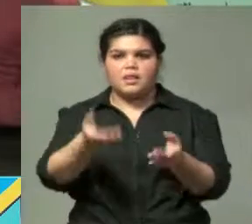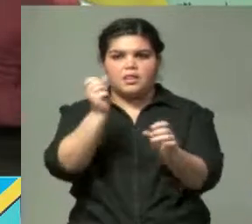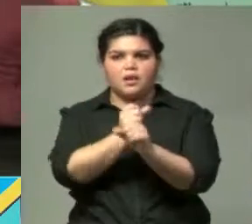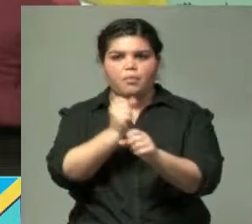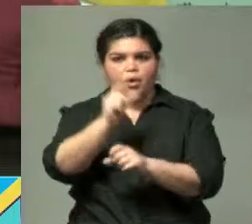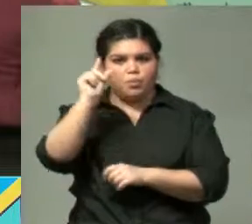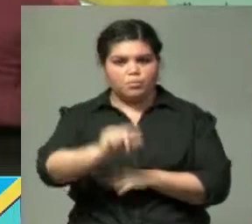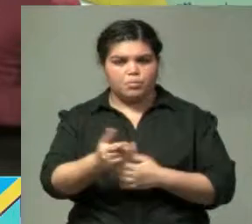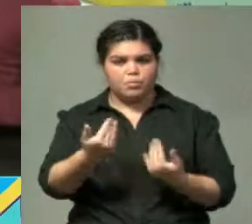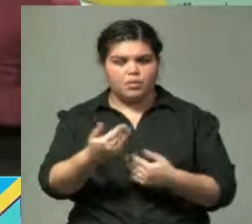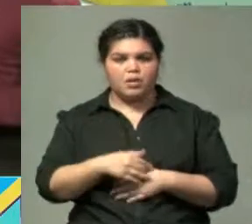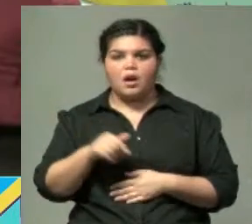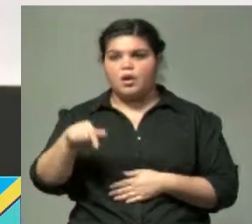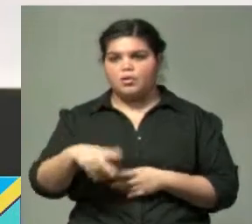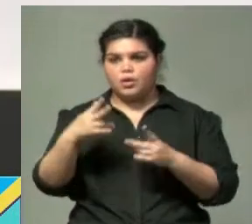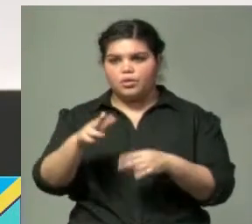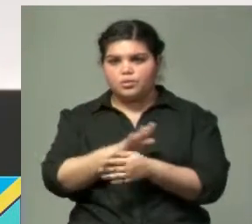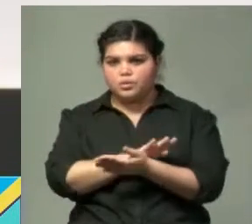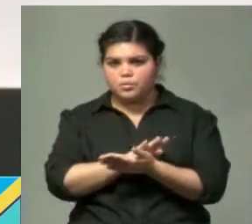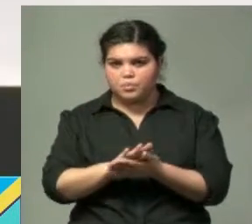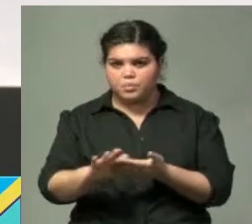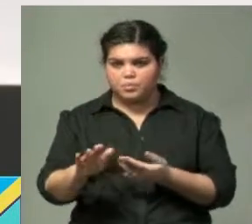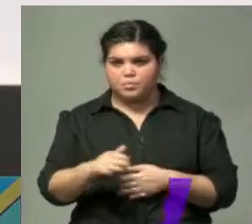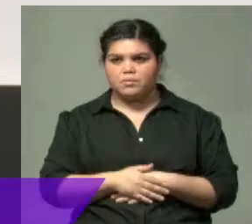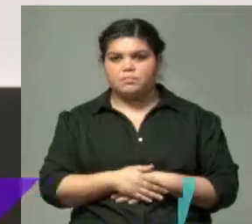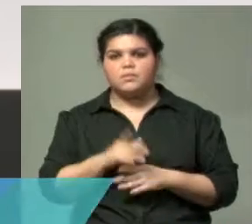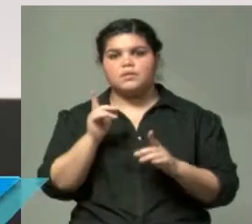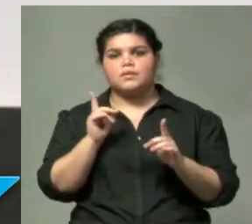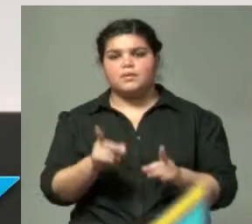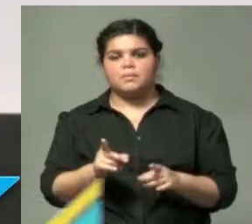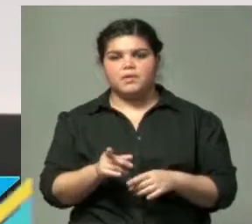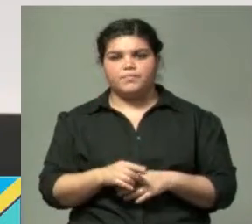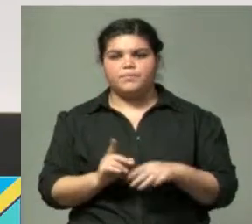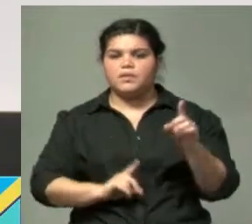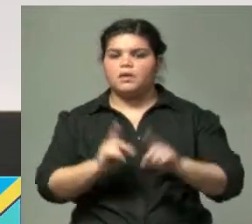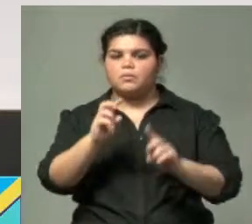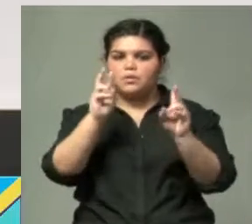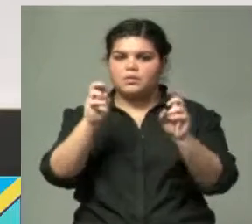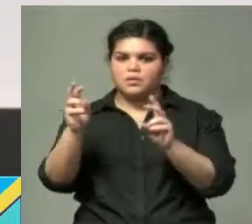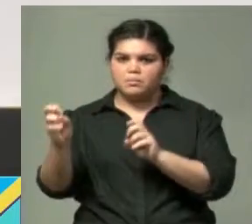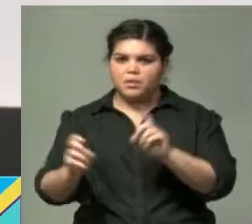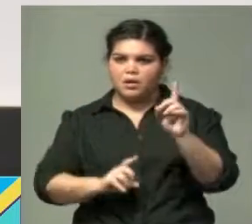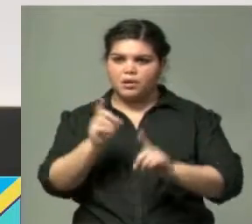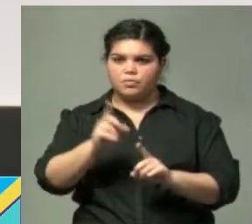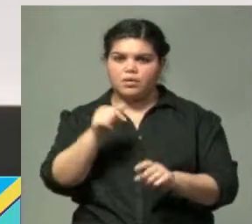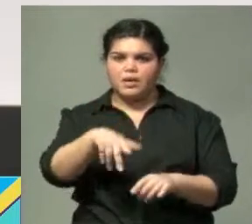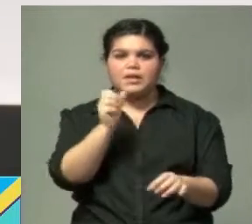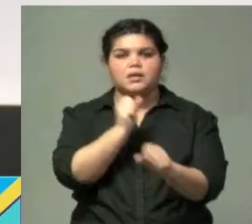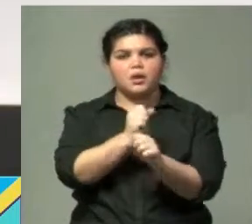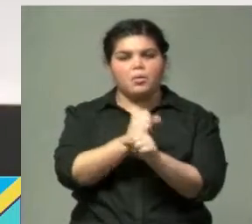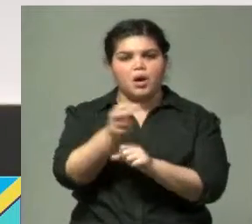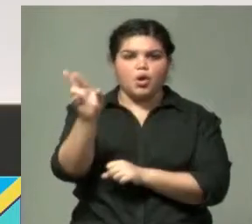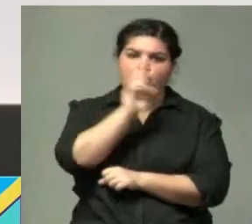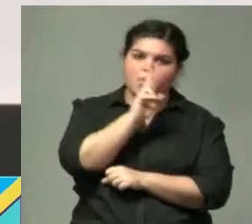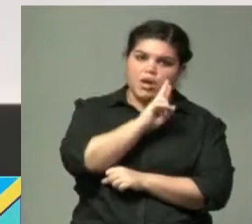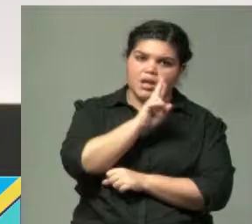Bueno, nos vamos a ir a un nuevo corte y quiero dejar ya sobre la mesa algunos temas como el empleo y la mujer y